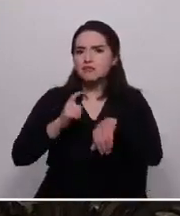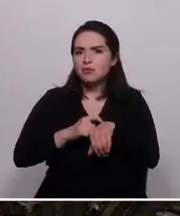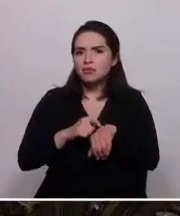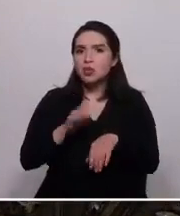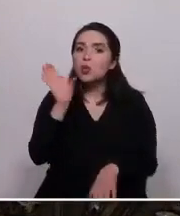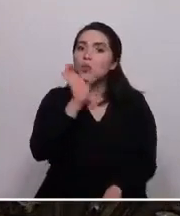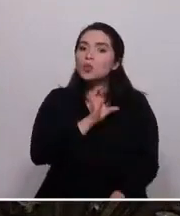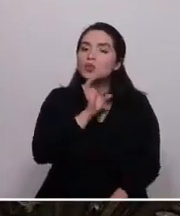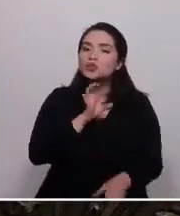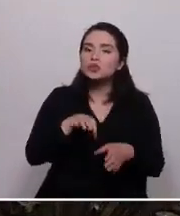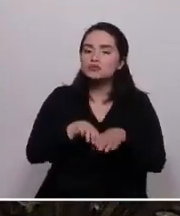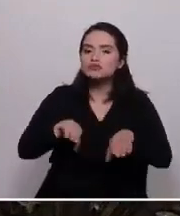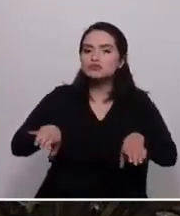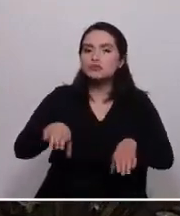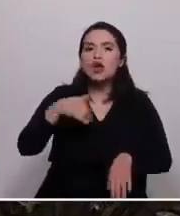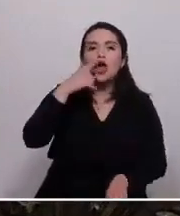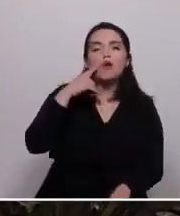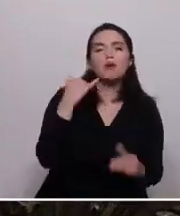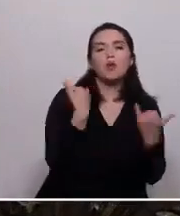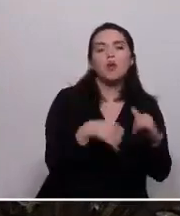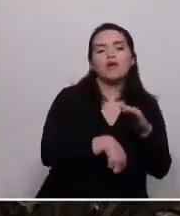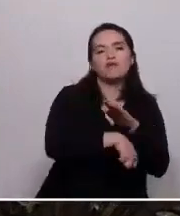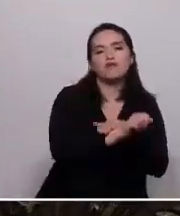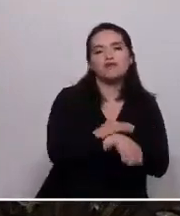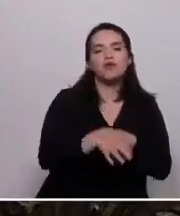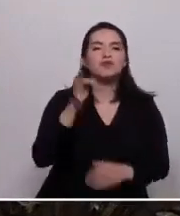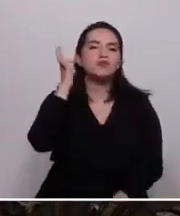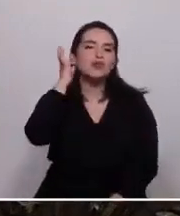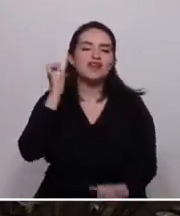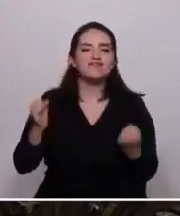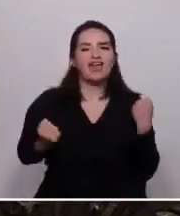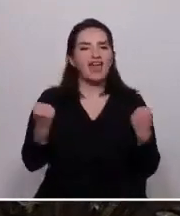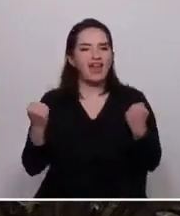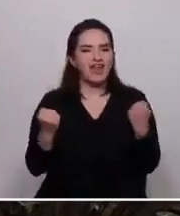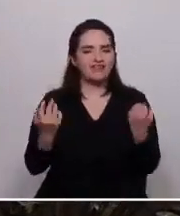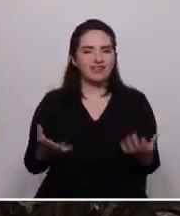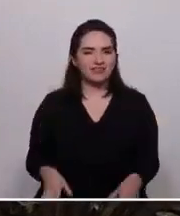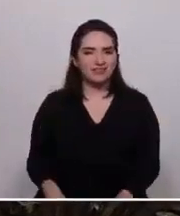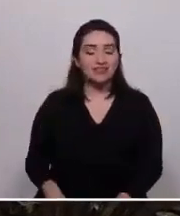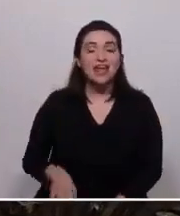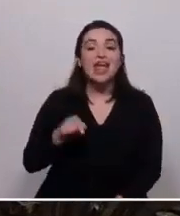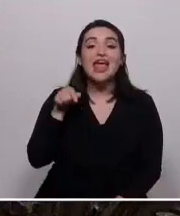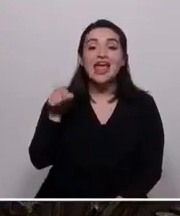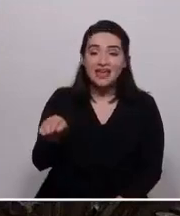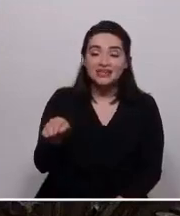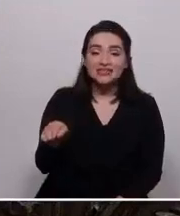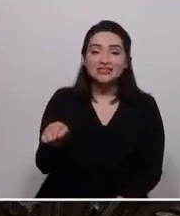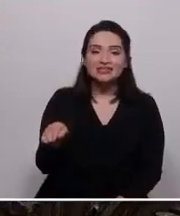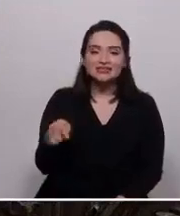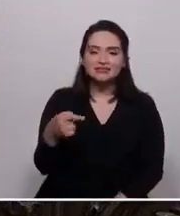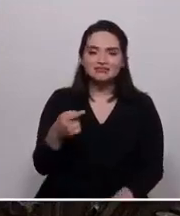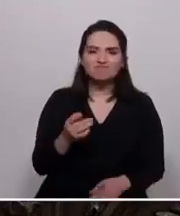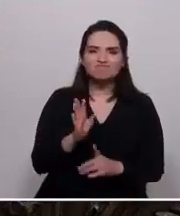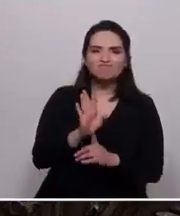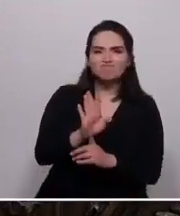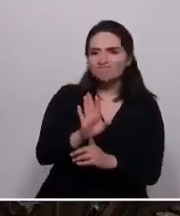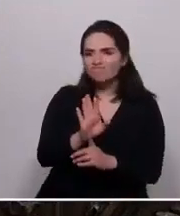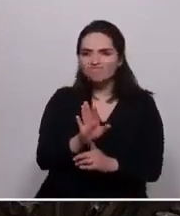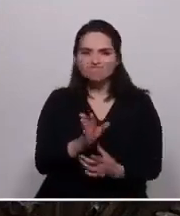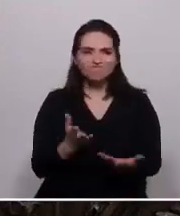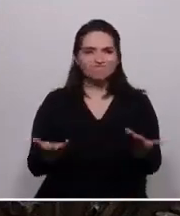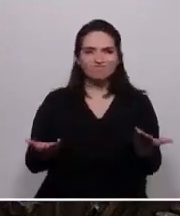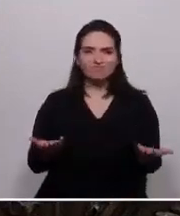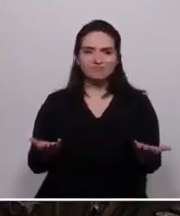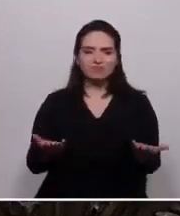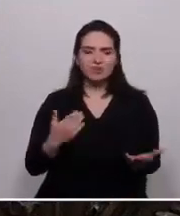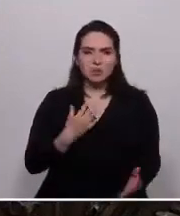dividía en hombres que jugaban fútbol y en mujeres que bailaban, porque eso iba a desnudar lo que me pasaba. Temía que